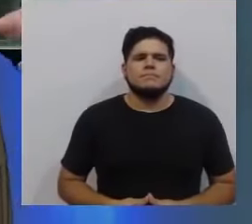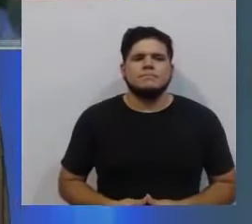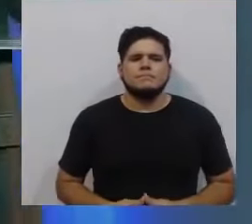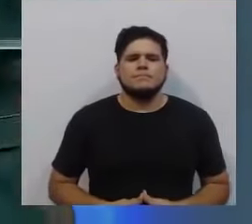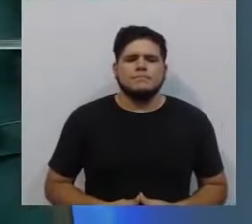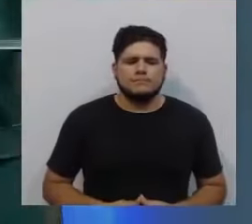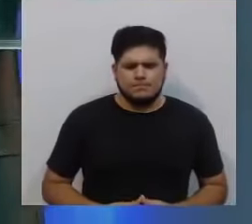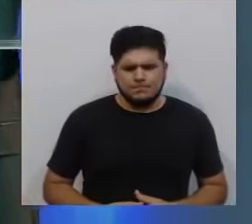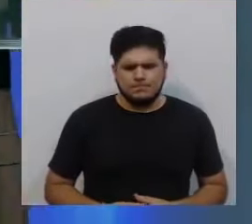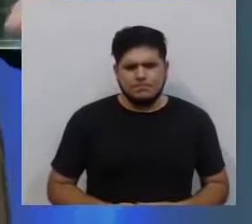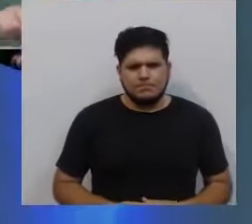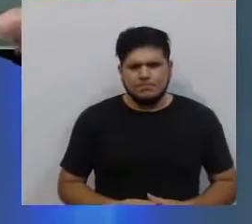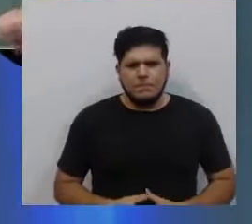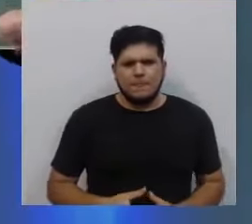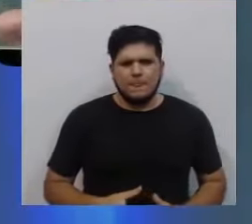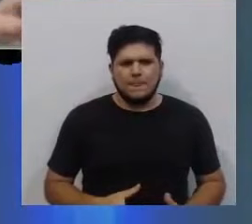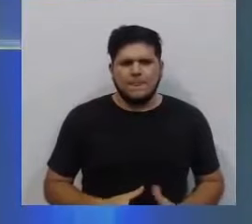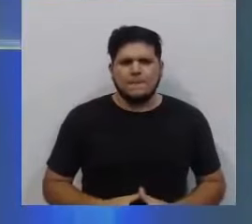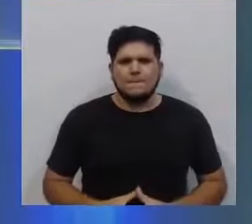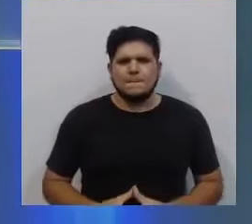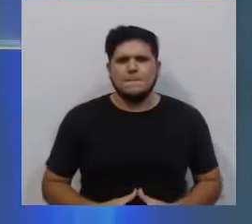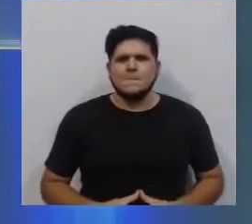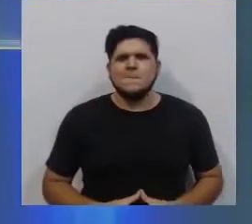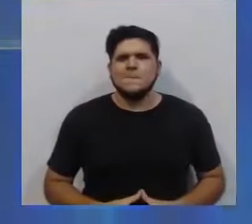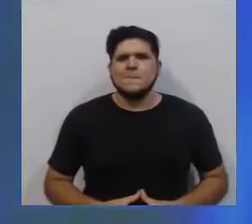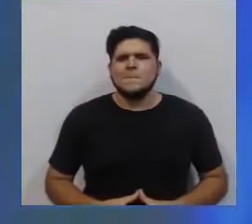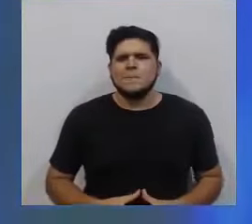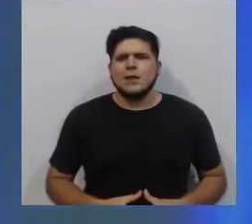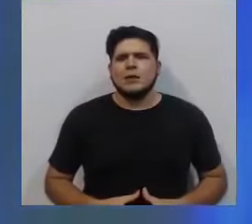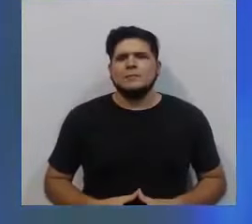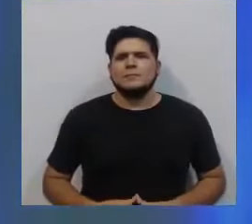y ellos entraron allí en pánico en desesperación